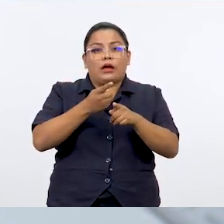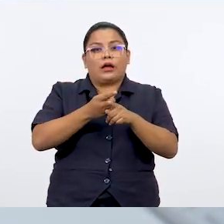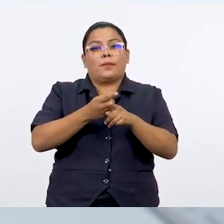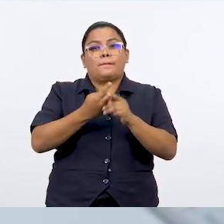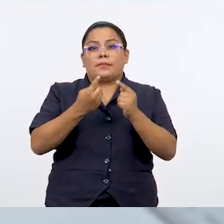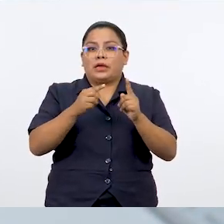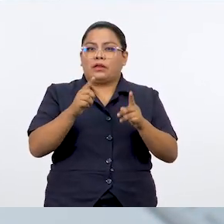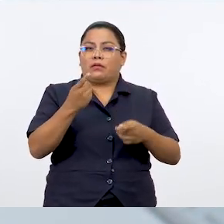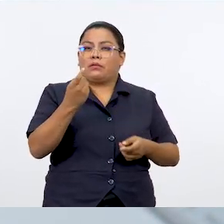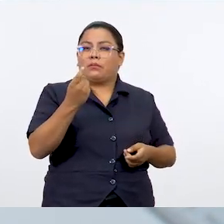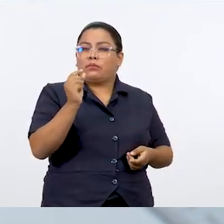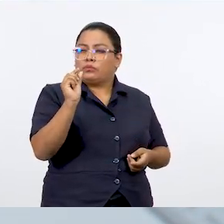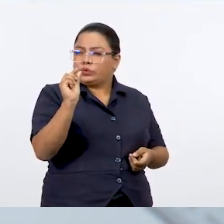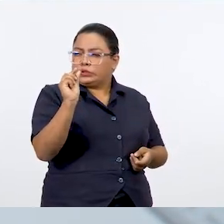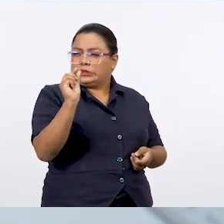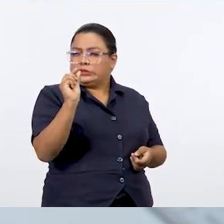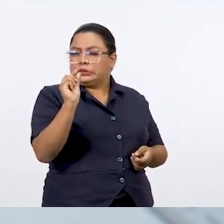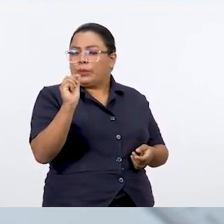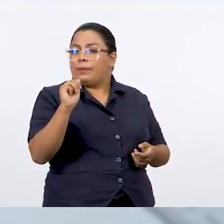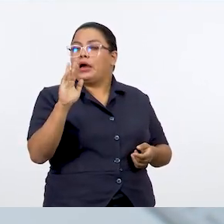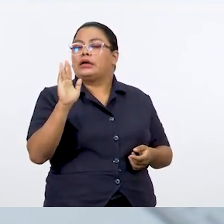sobra un poquito.